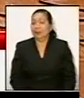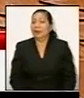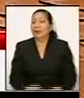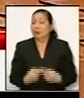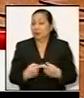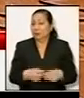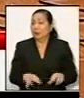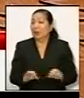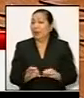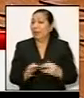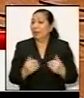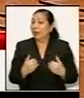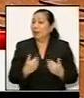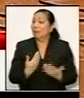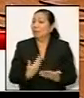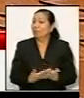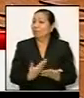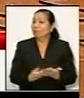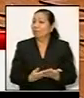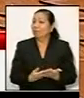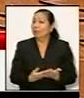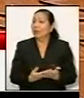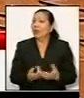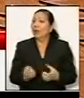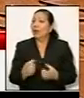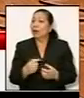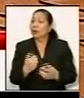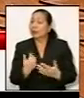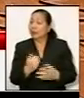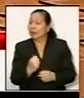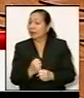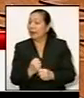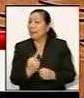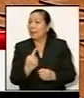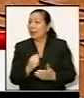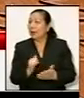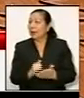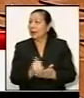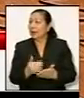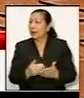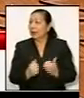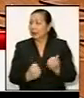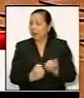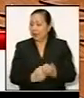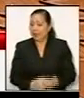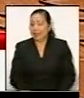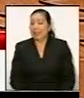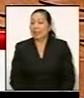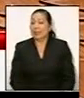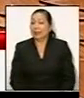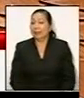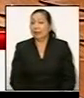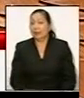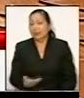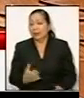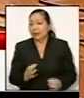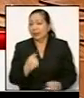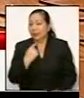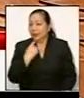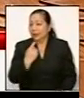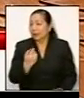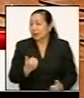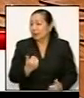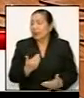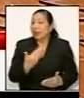también tiene que haber una evidencia de continuación trabajado para que vive el restante ciertamente lo que se ve evidencia de